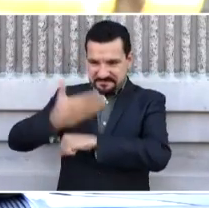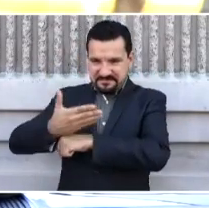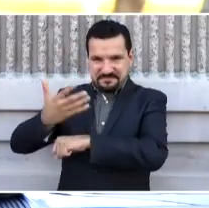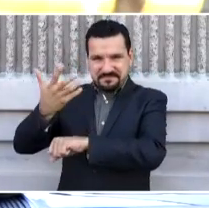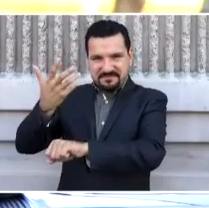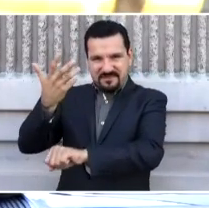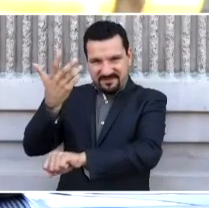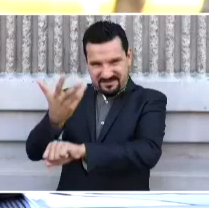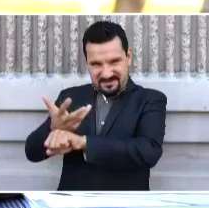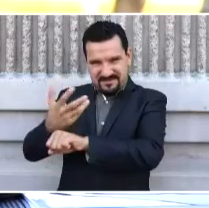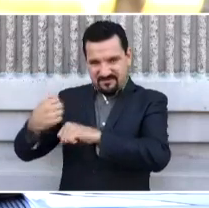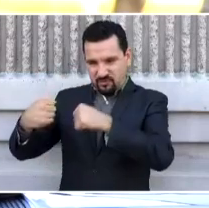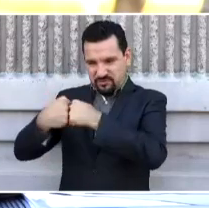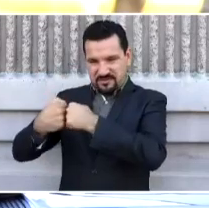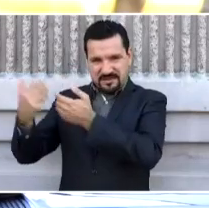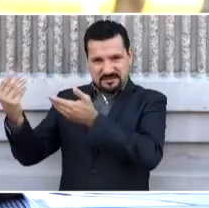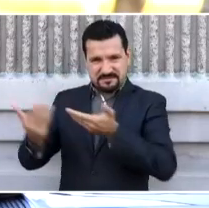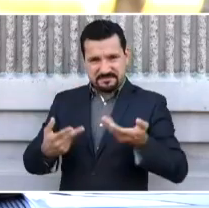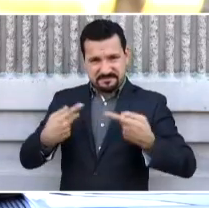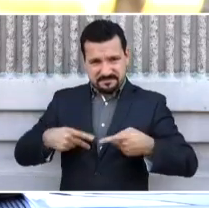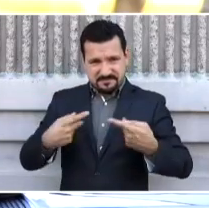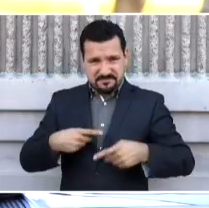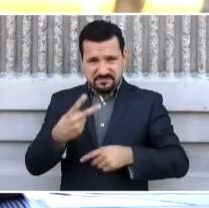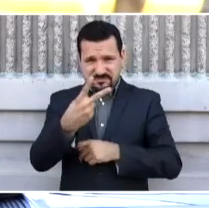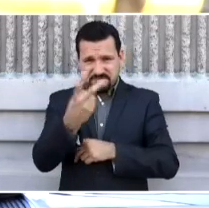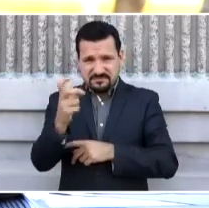la revisión de temperatura corporal a